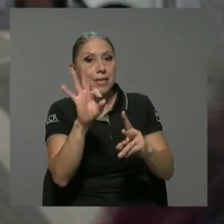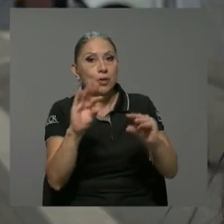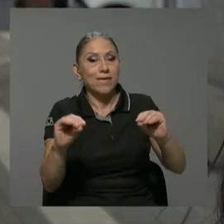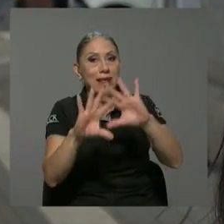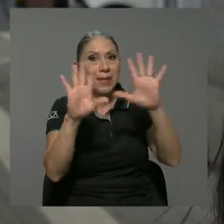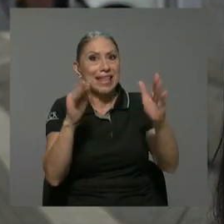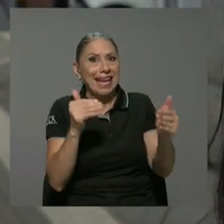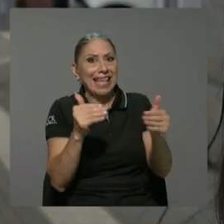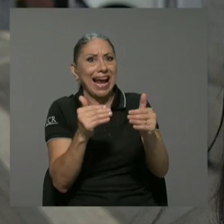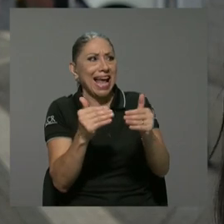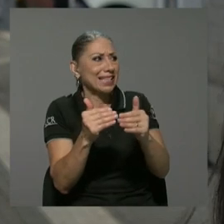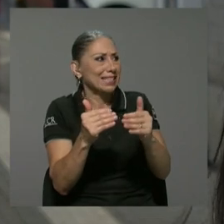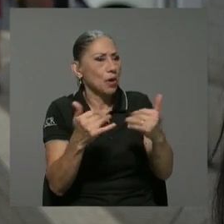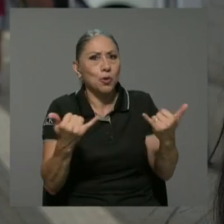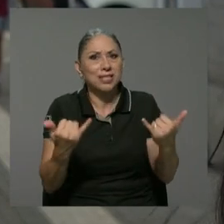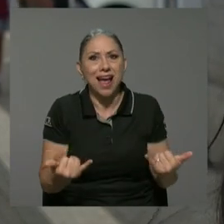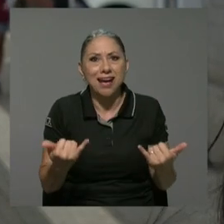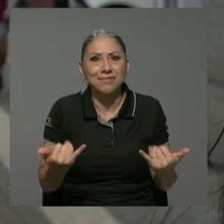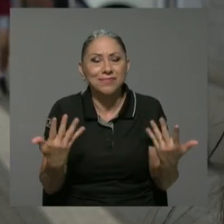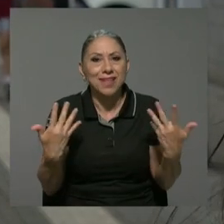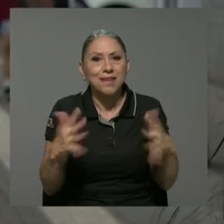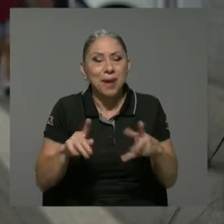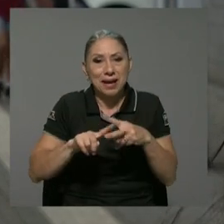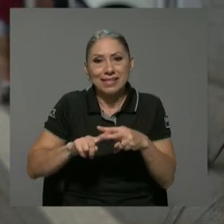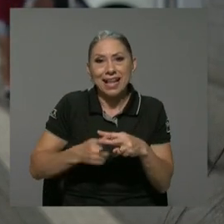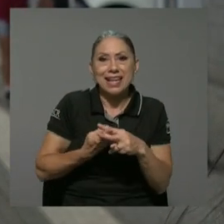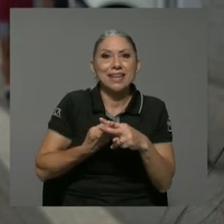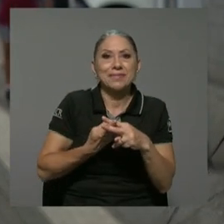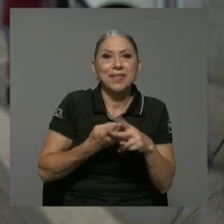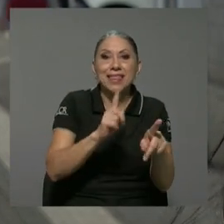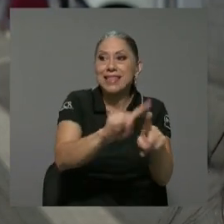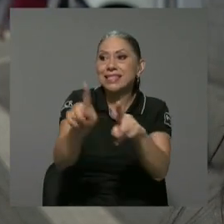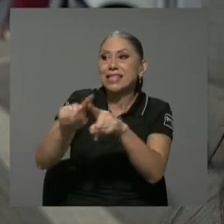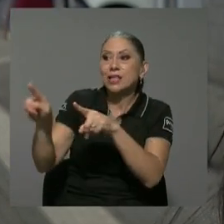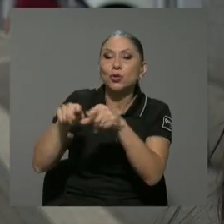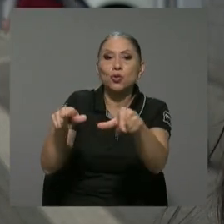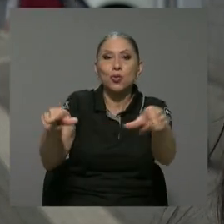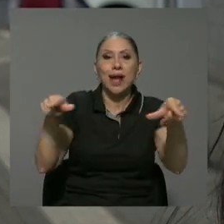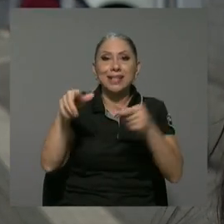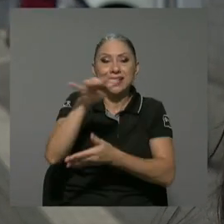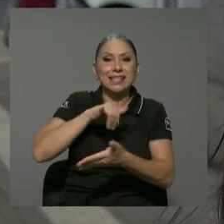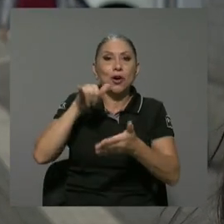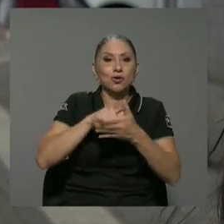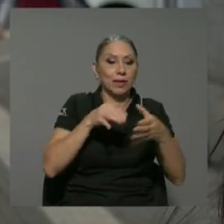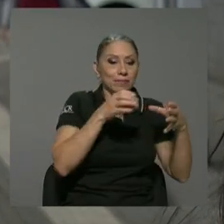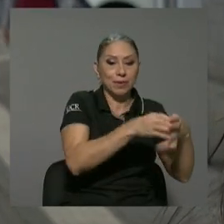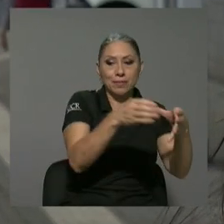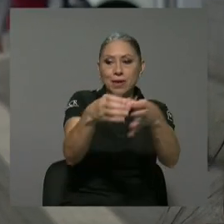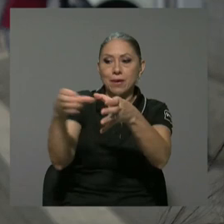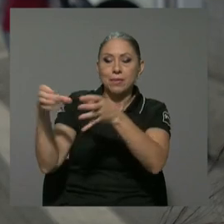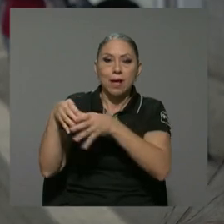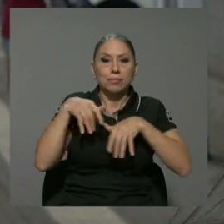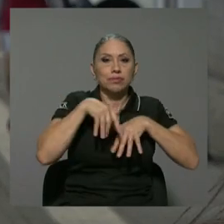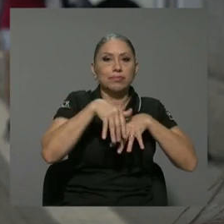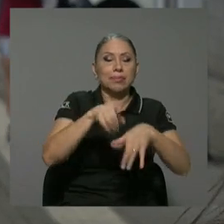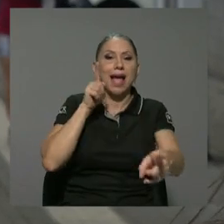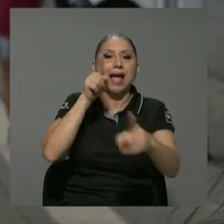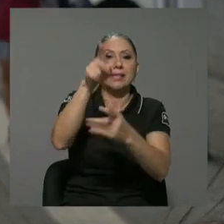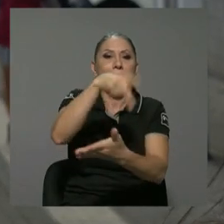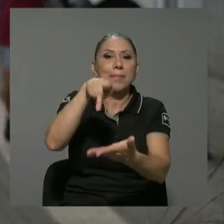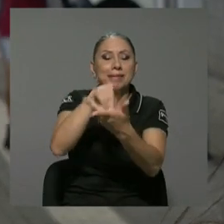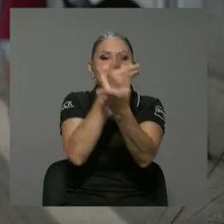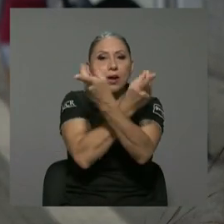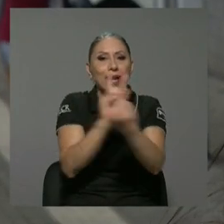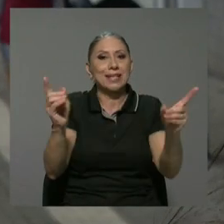ya casi, o ya van a salir desde distintos puntos de San José hacia la Plaza de la Democracia. Los dejamos por el